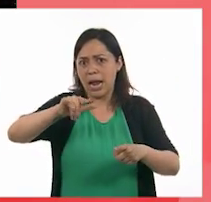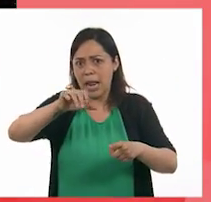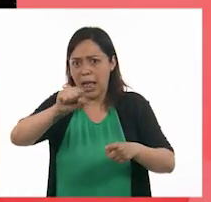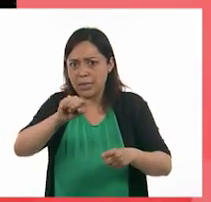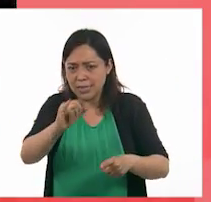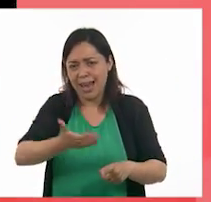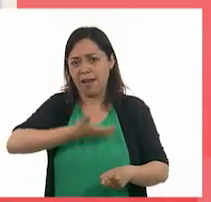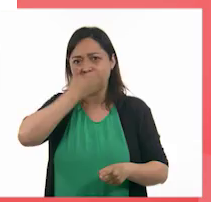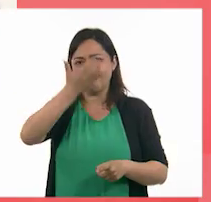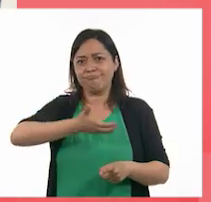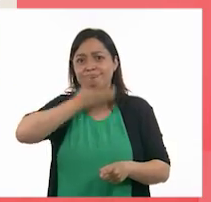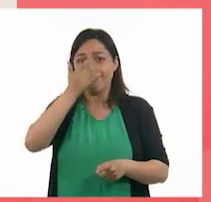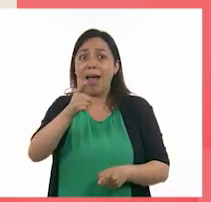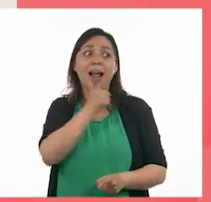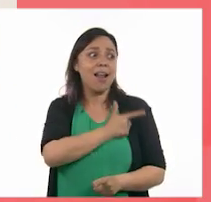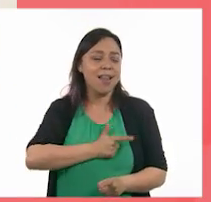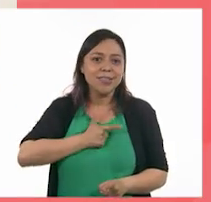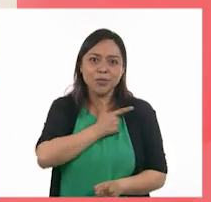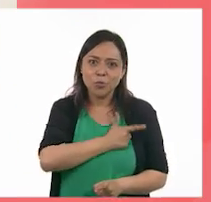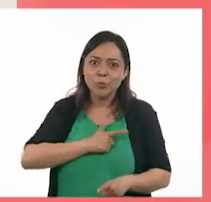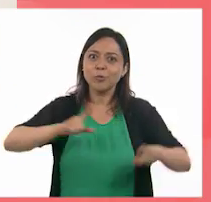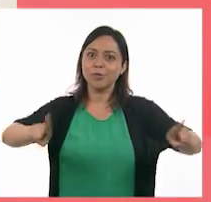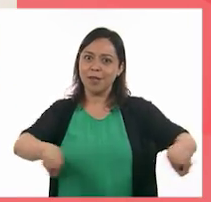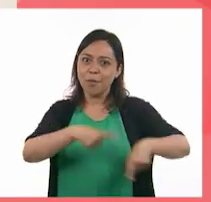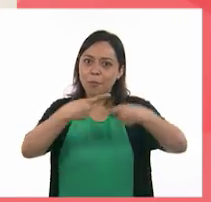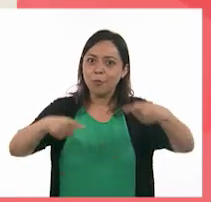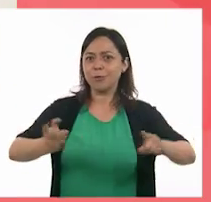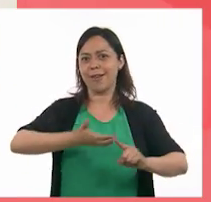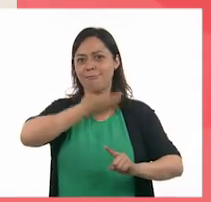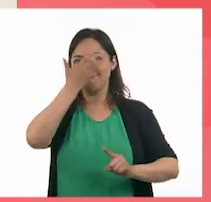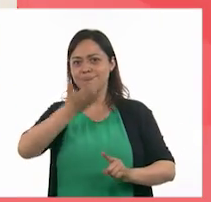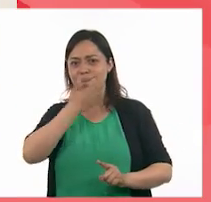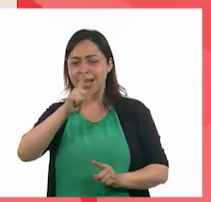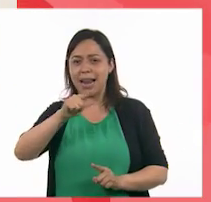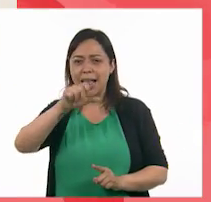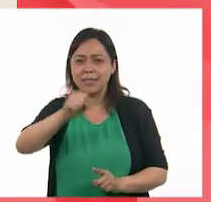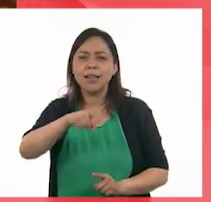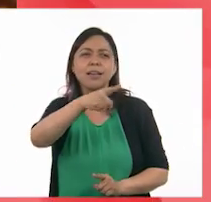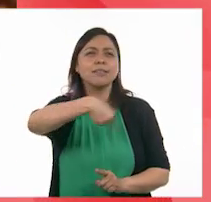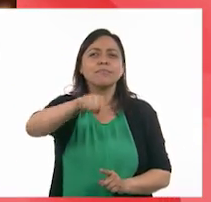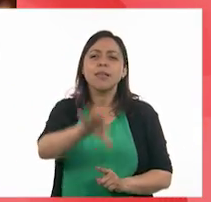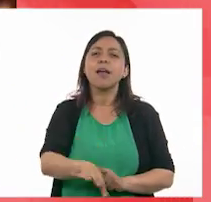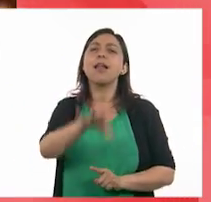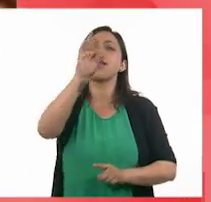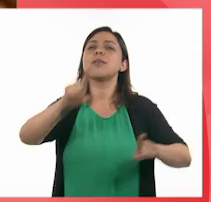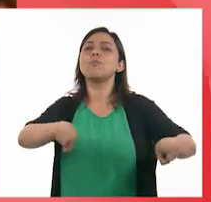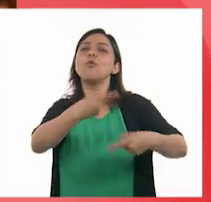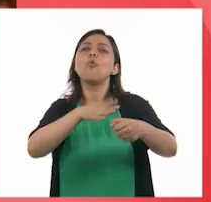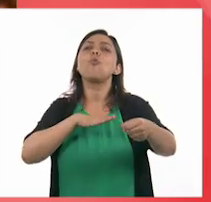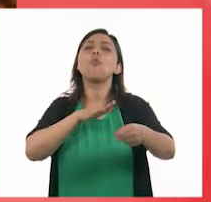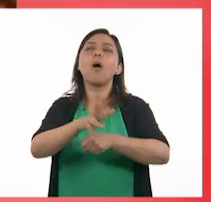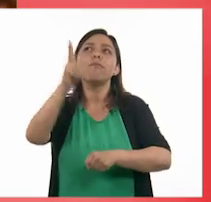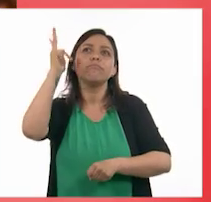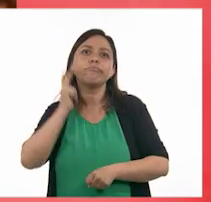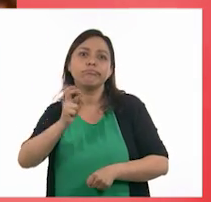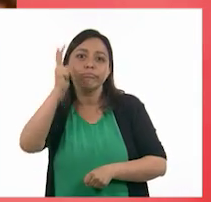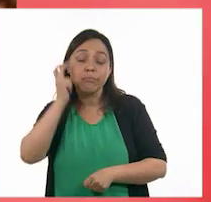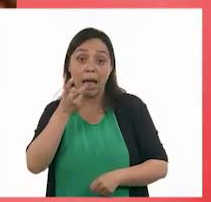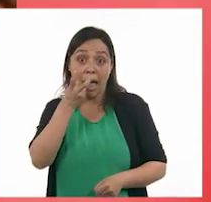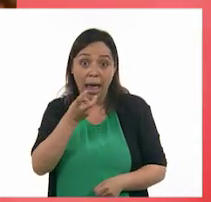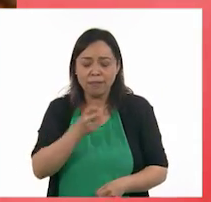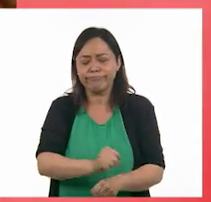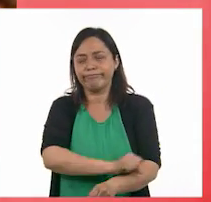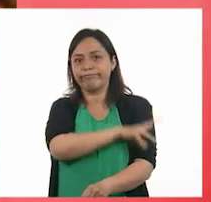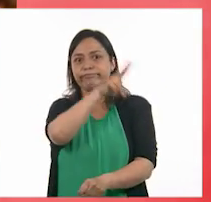un repertorio de música clásica, ¿no? Ha cambiado sus maneras de elegir qué música escuchar y vemos de manera muy emocionante